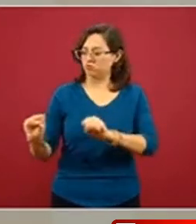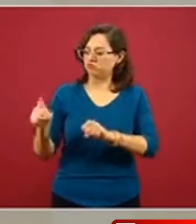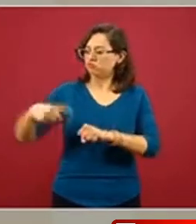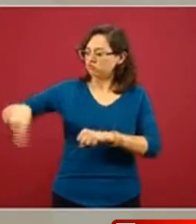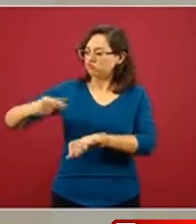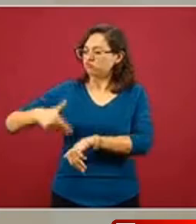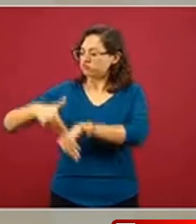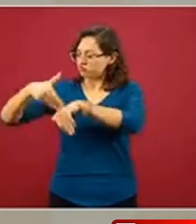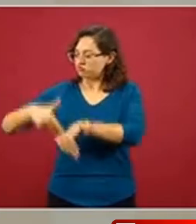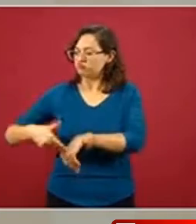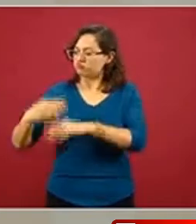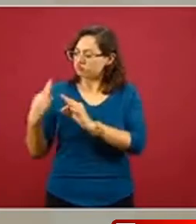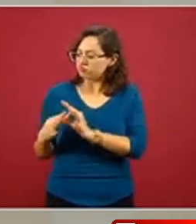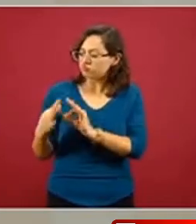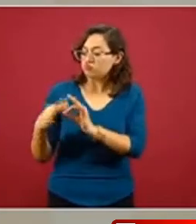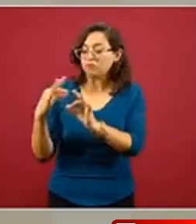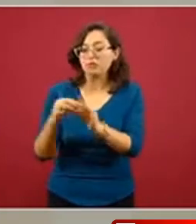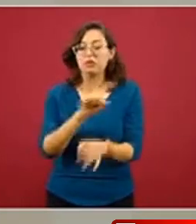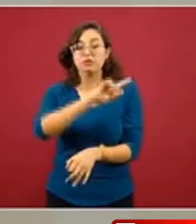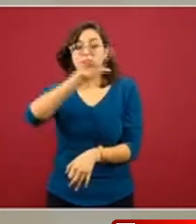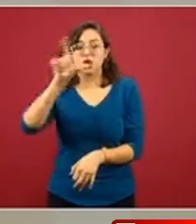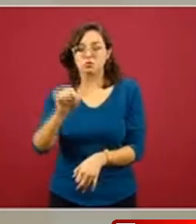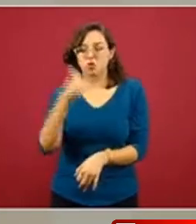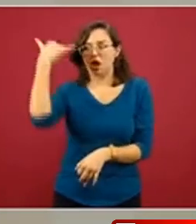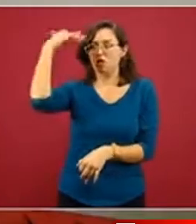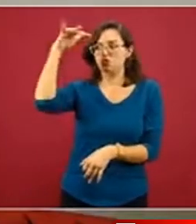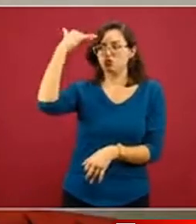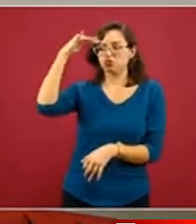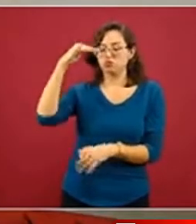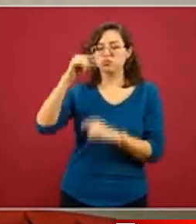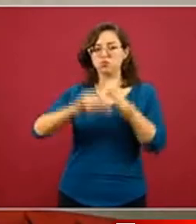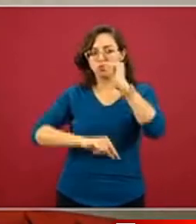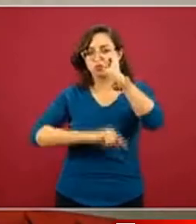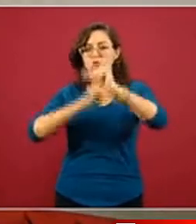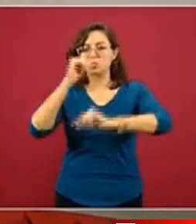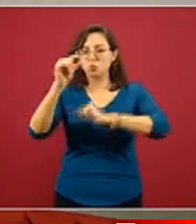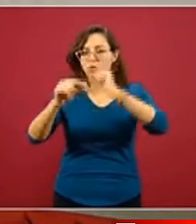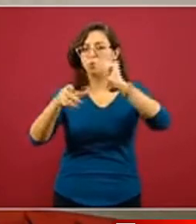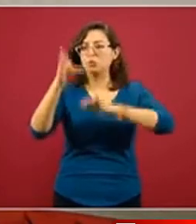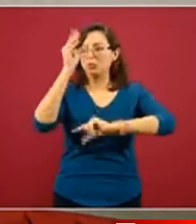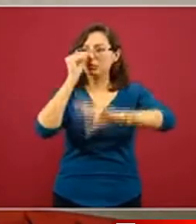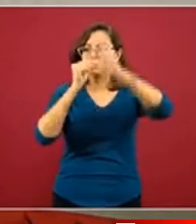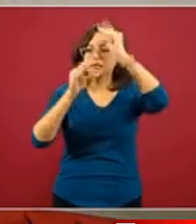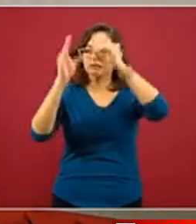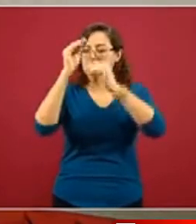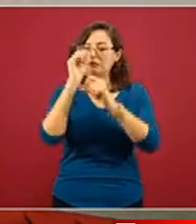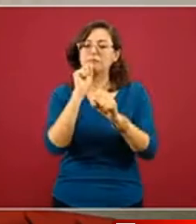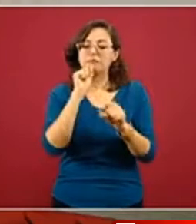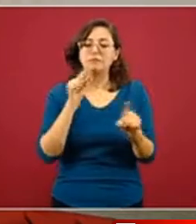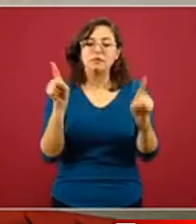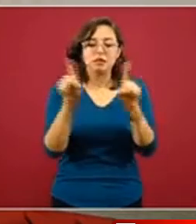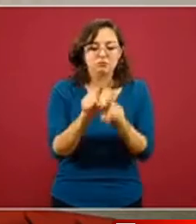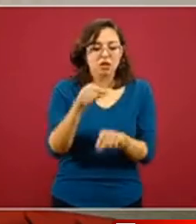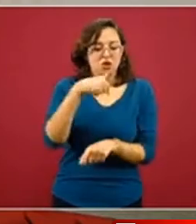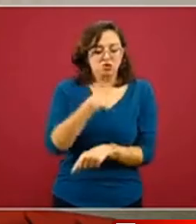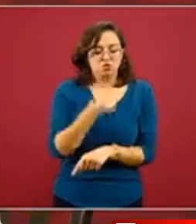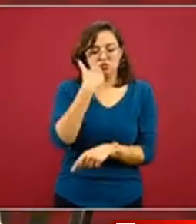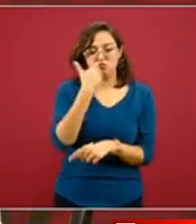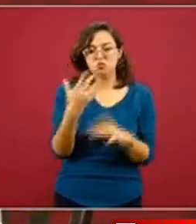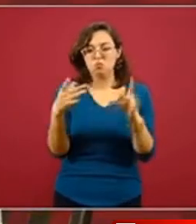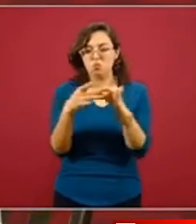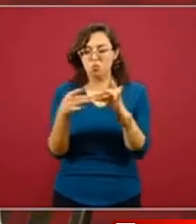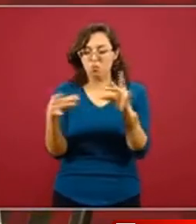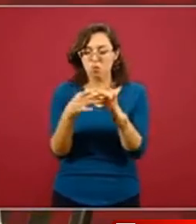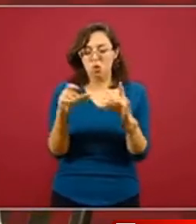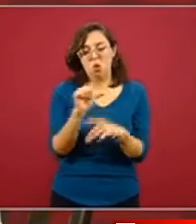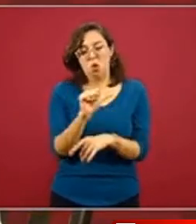con disciplina y con alto nivel de formalidad. Yo me quiero referir a otro punto que hoy me sucedió.